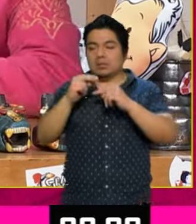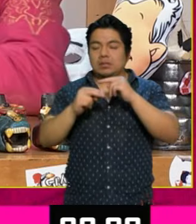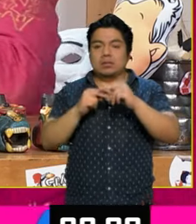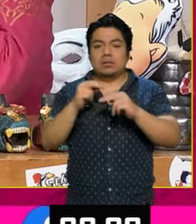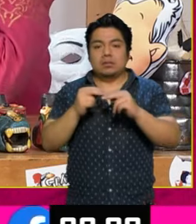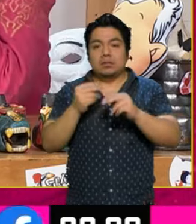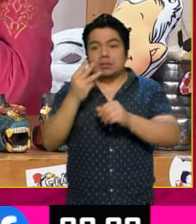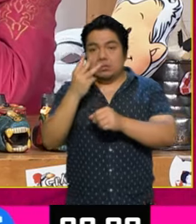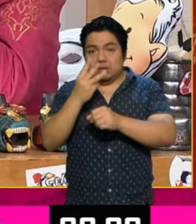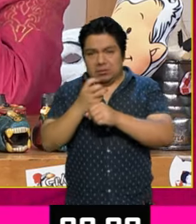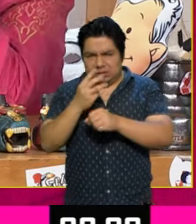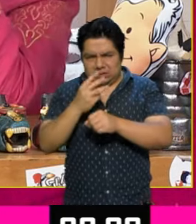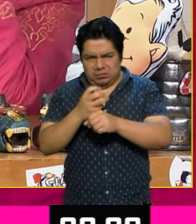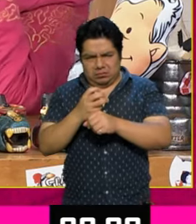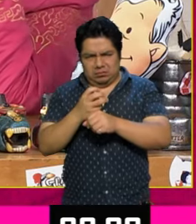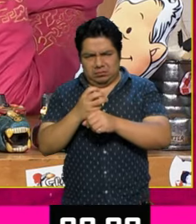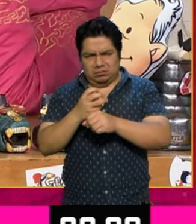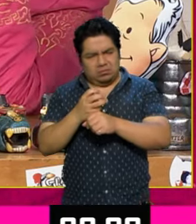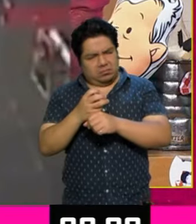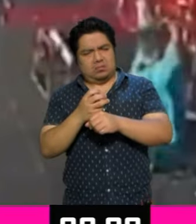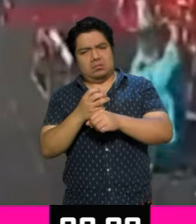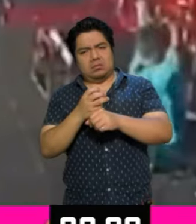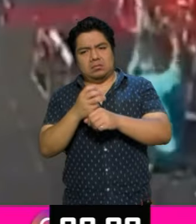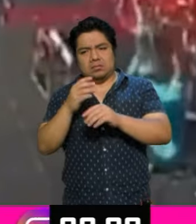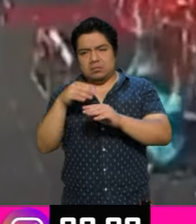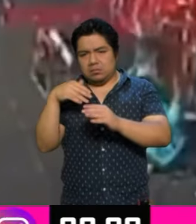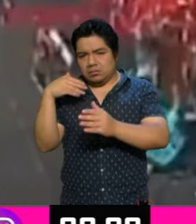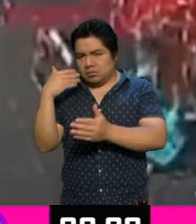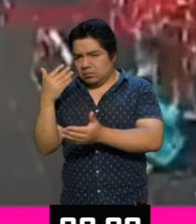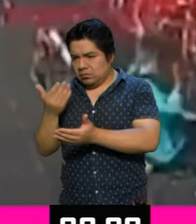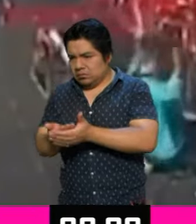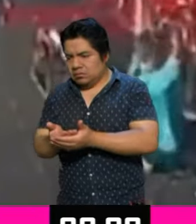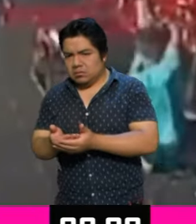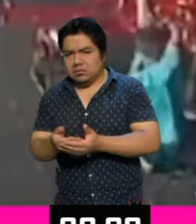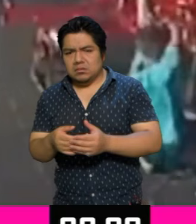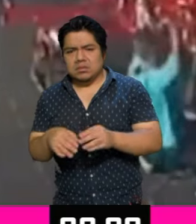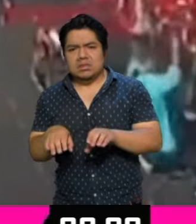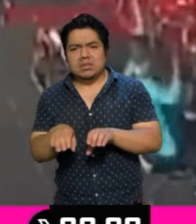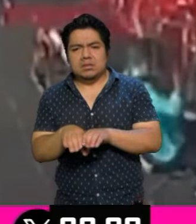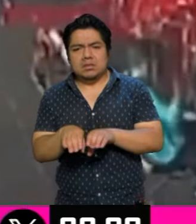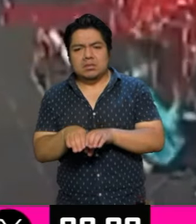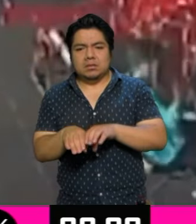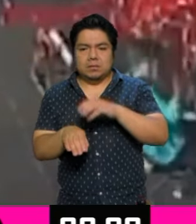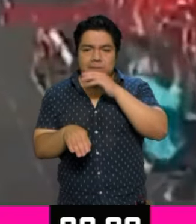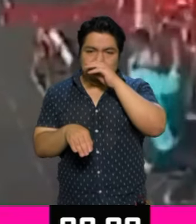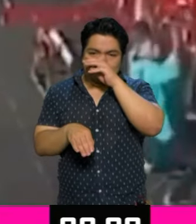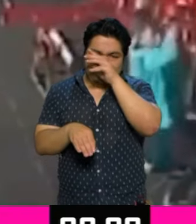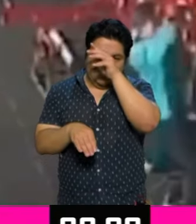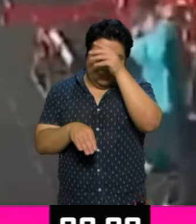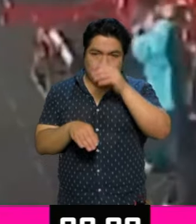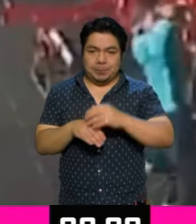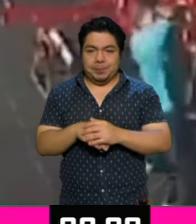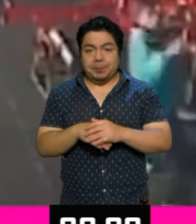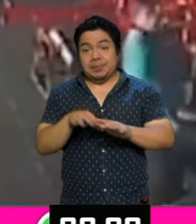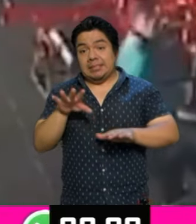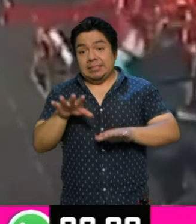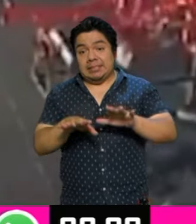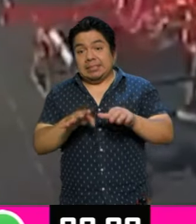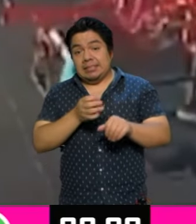No, se cayó de la caminadora. No. Por esto, a ver, por señora, no, vamos a ver. Prueba de que luego querer estar sano